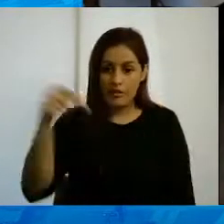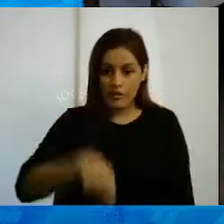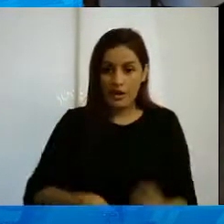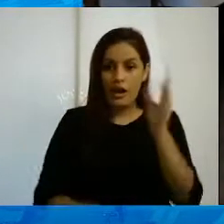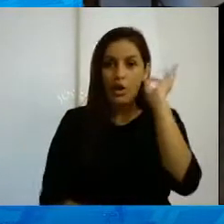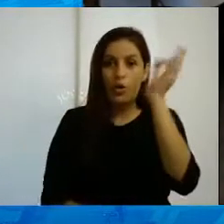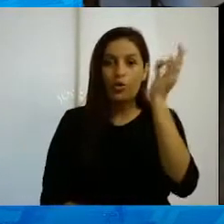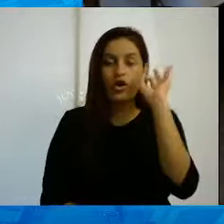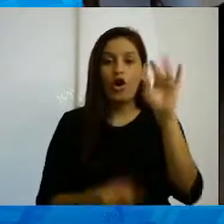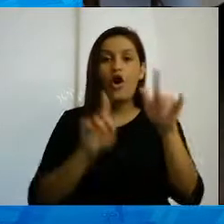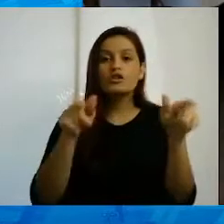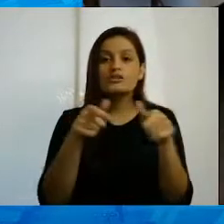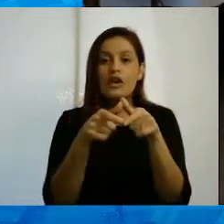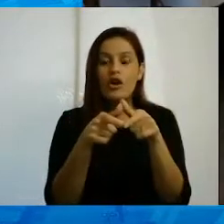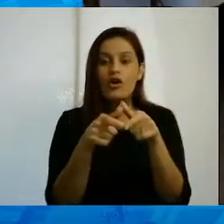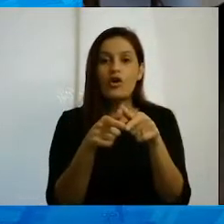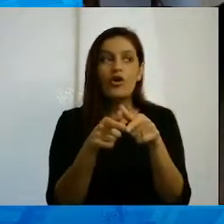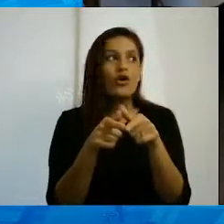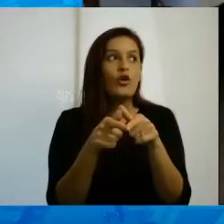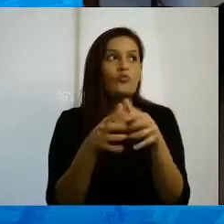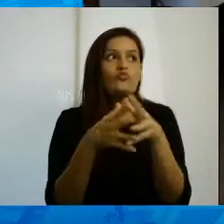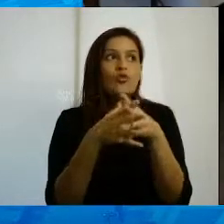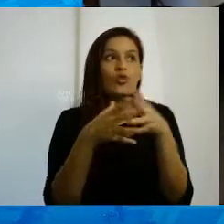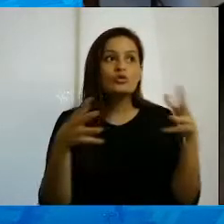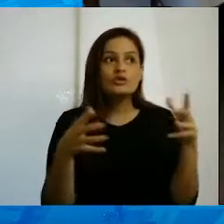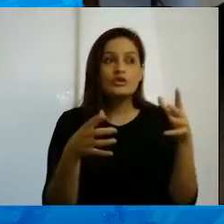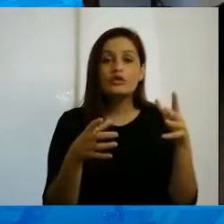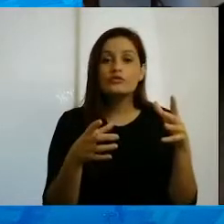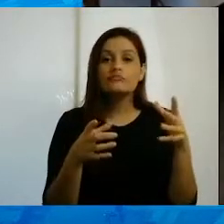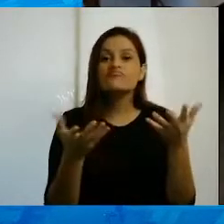consejo, y yo creo que varios son de